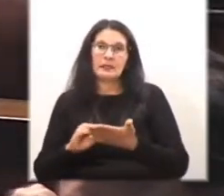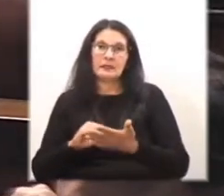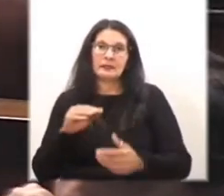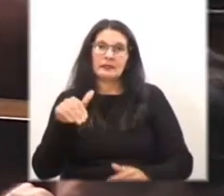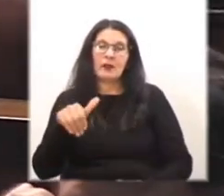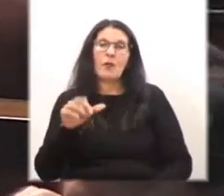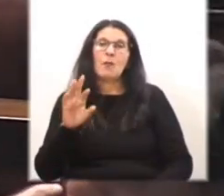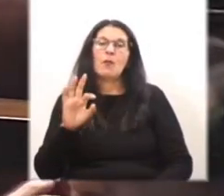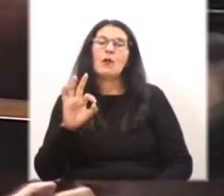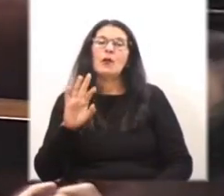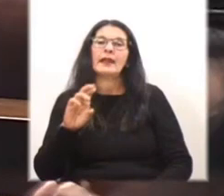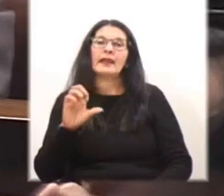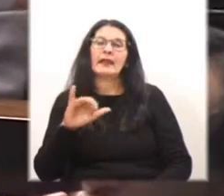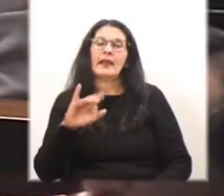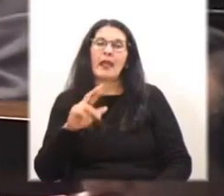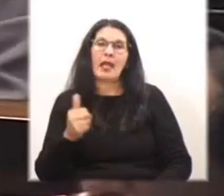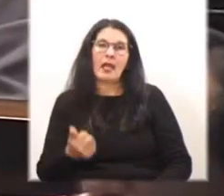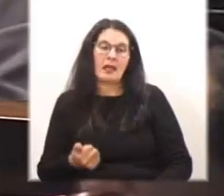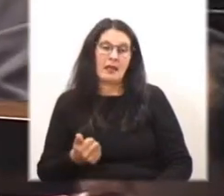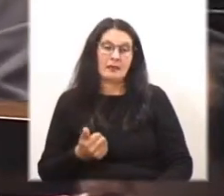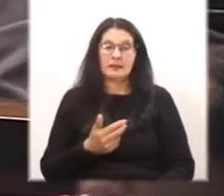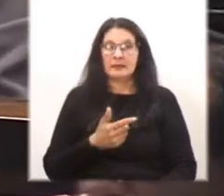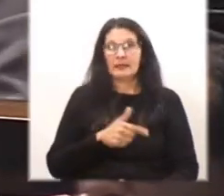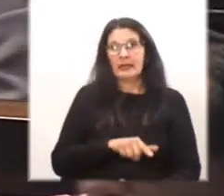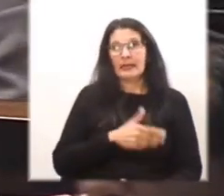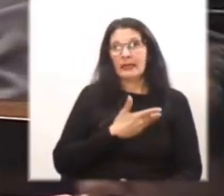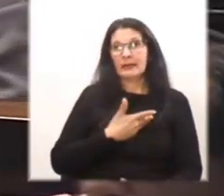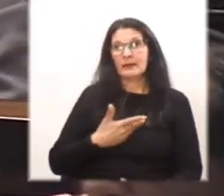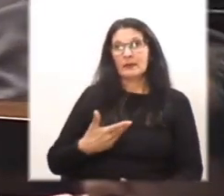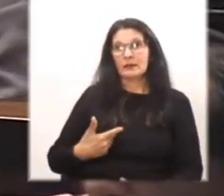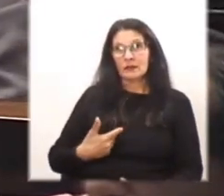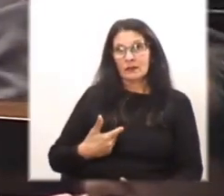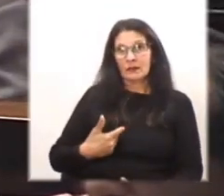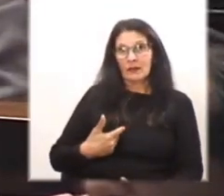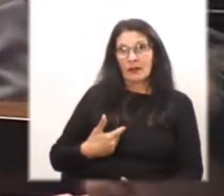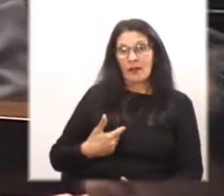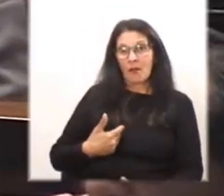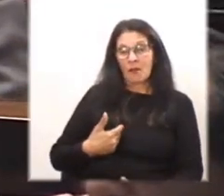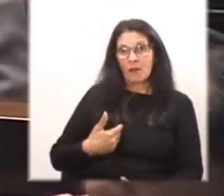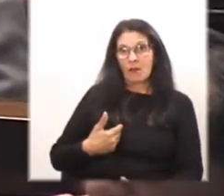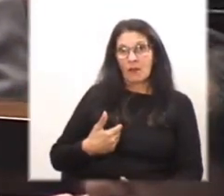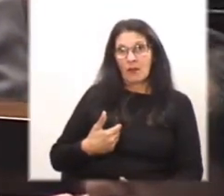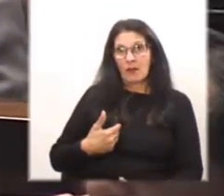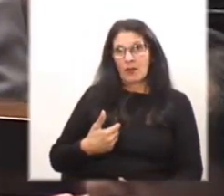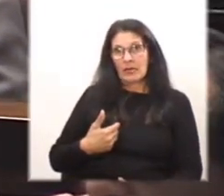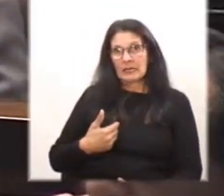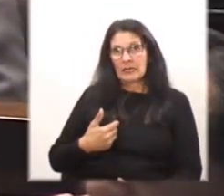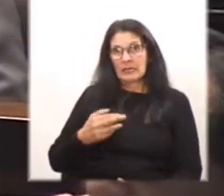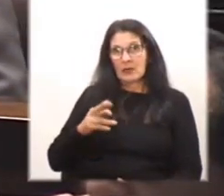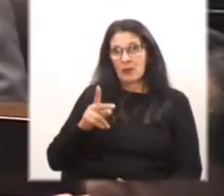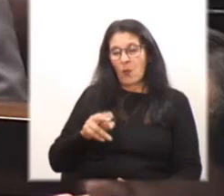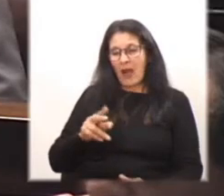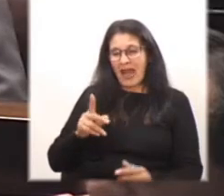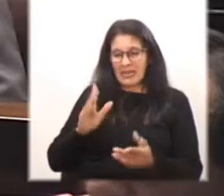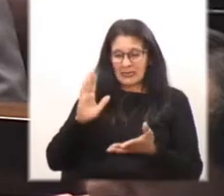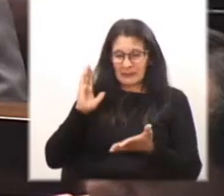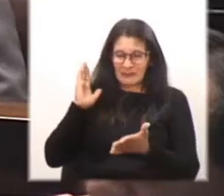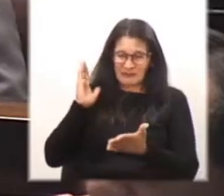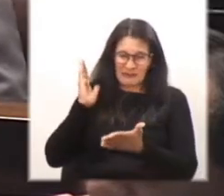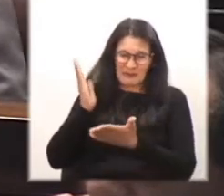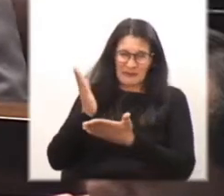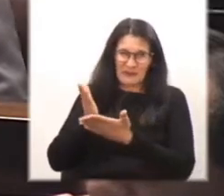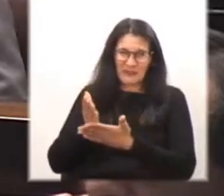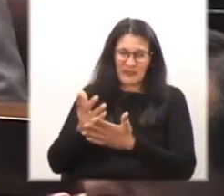Moreira. El presidente de la República fustigó a rebencazo limpio